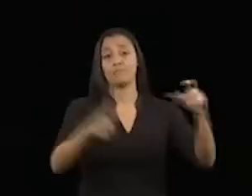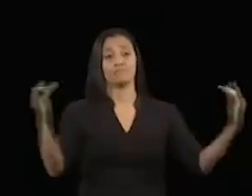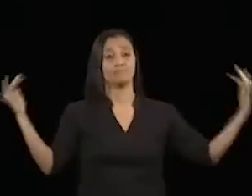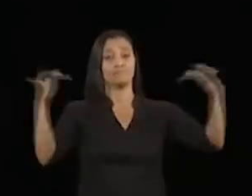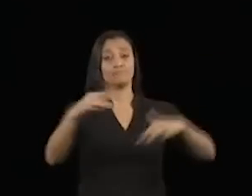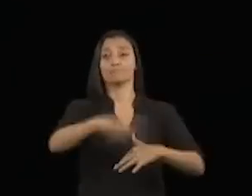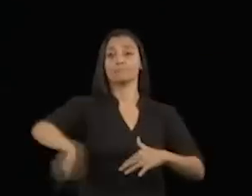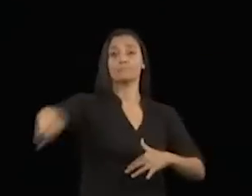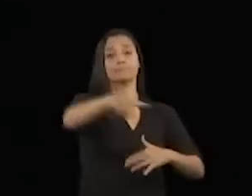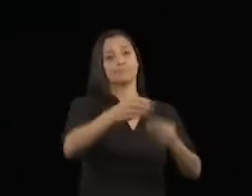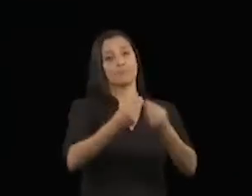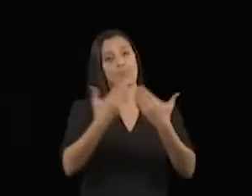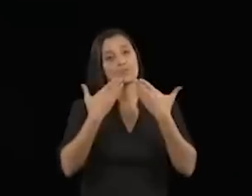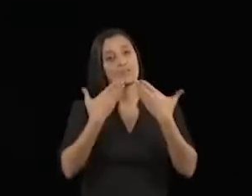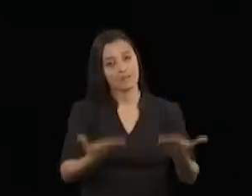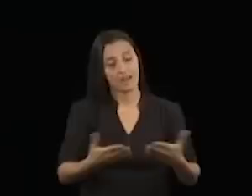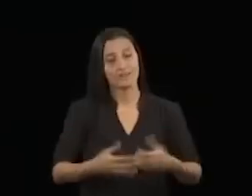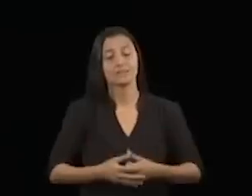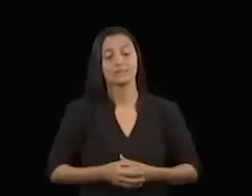presentes,